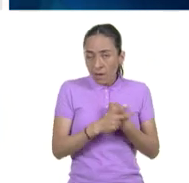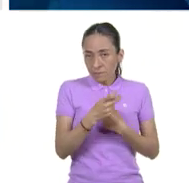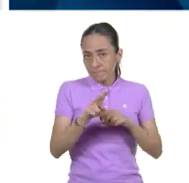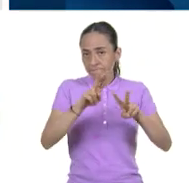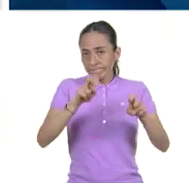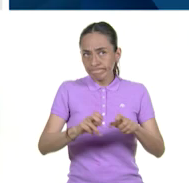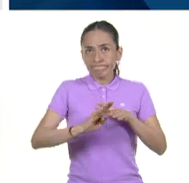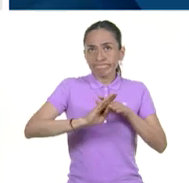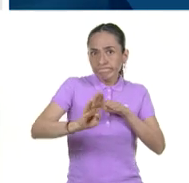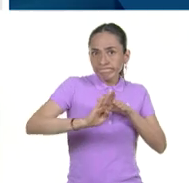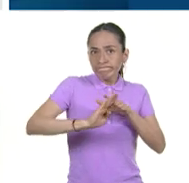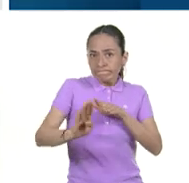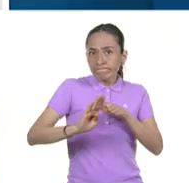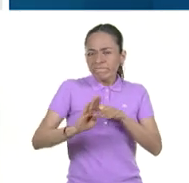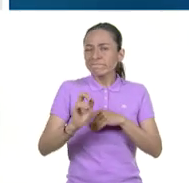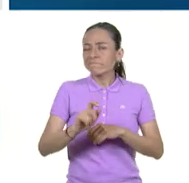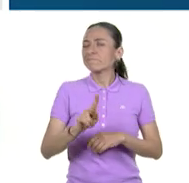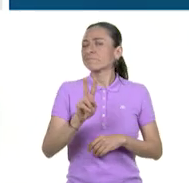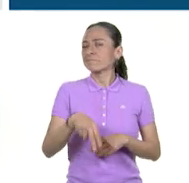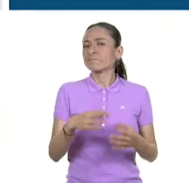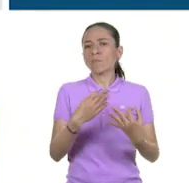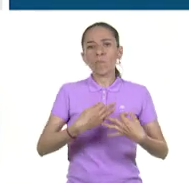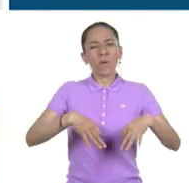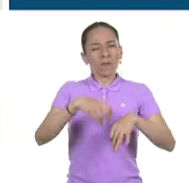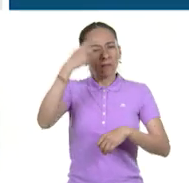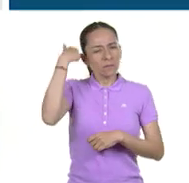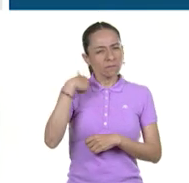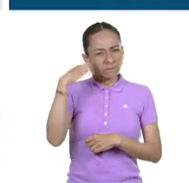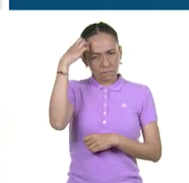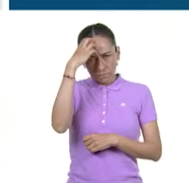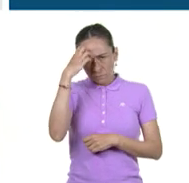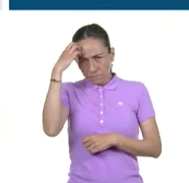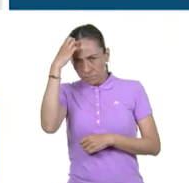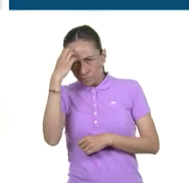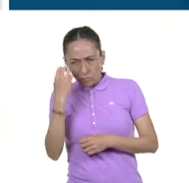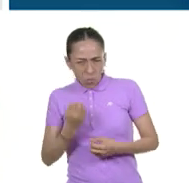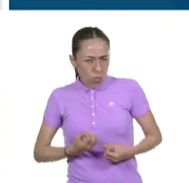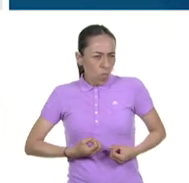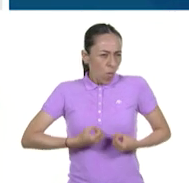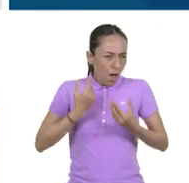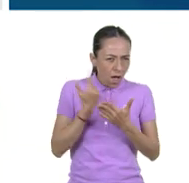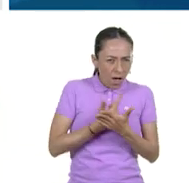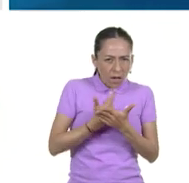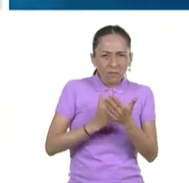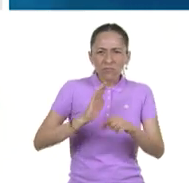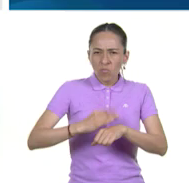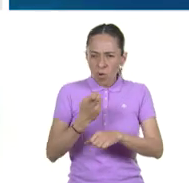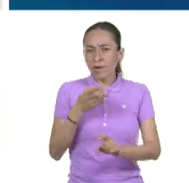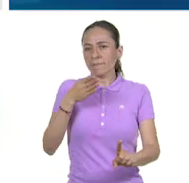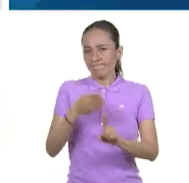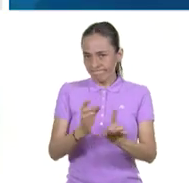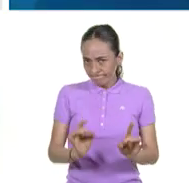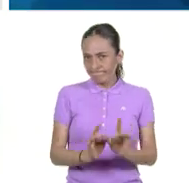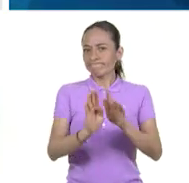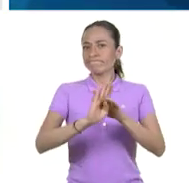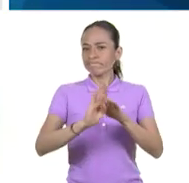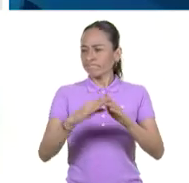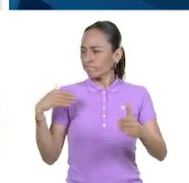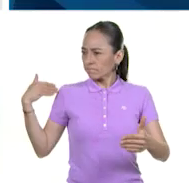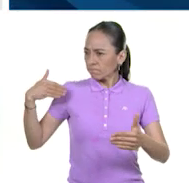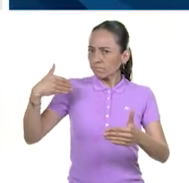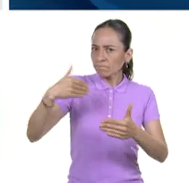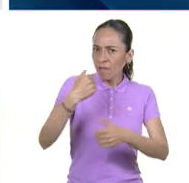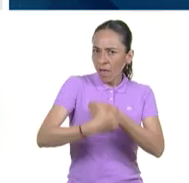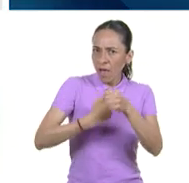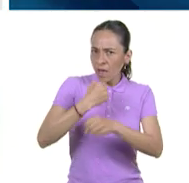migración, es indispensable analizar la evolución cuantitativa y cualitativa del fenómeno migratorio en los últimos años.